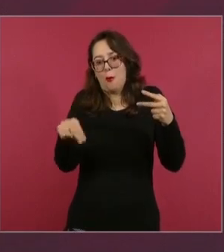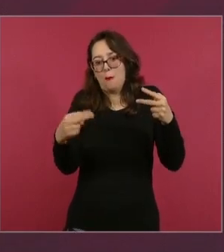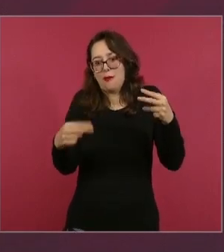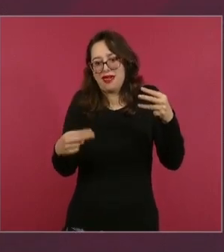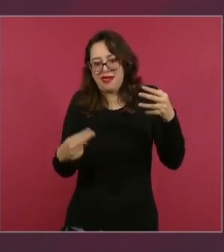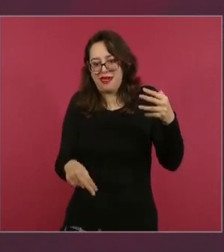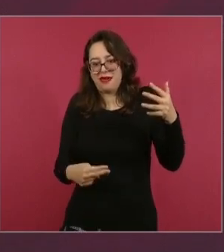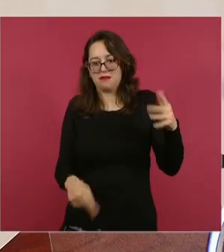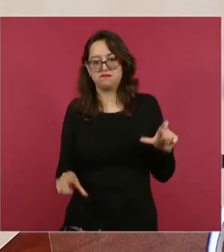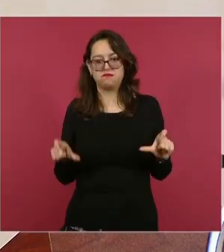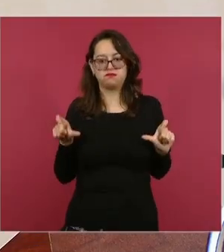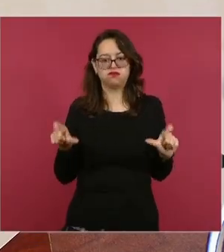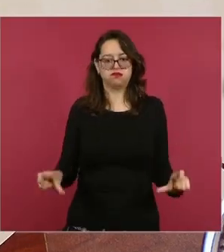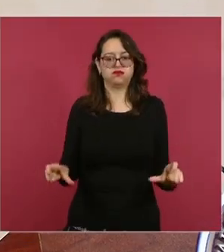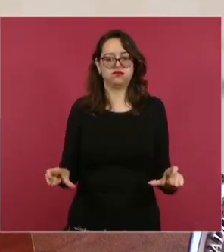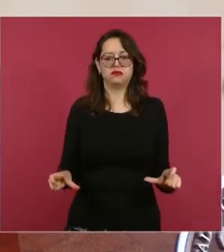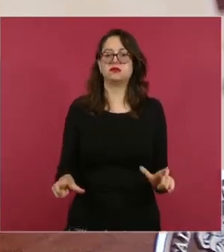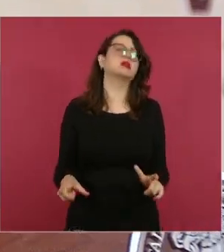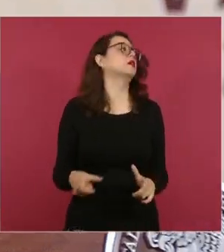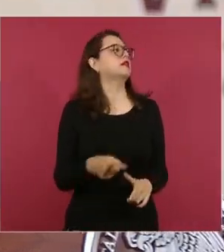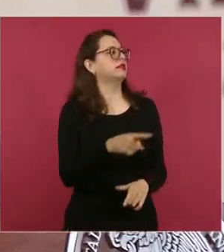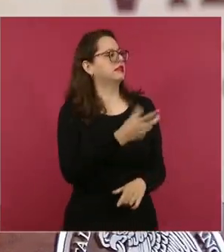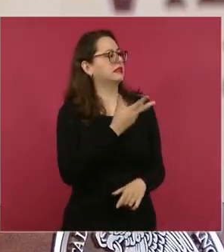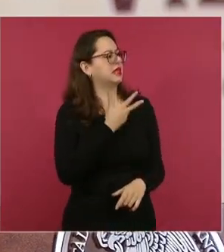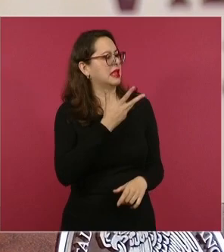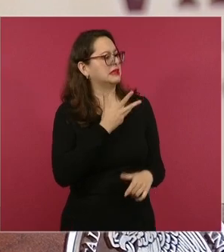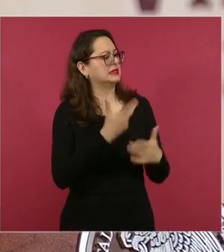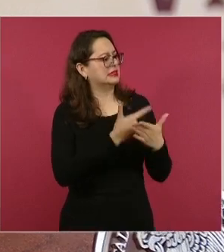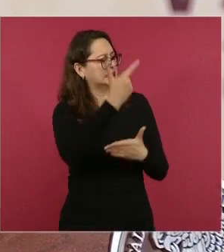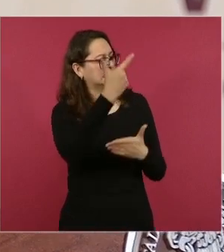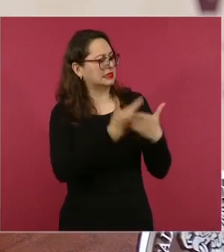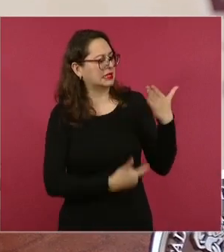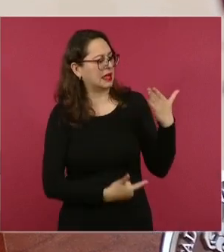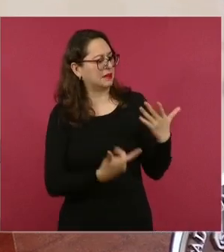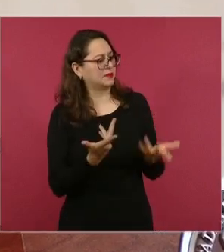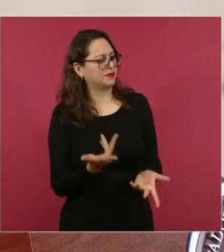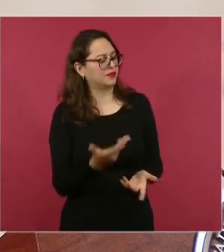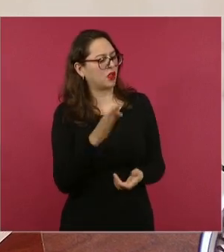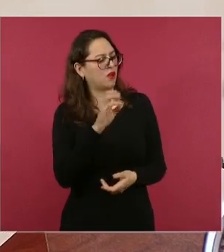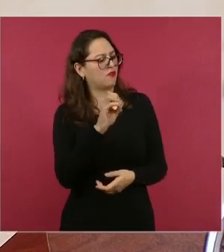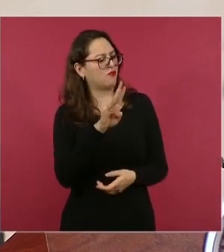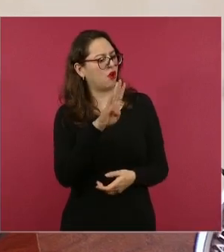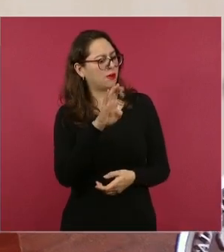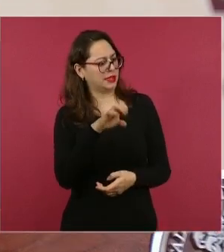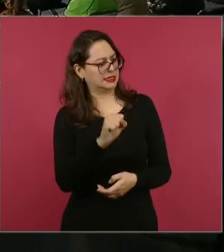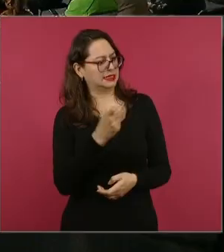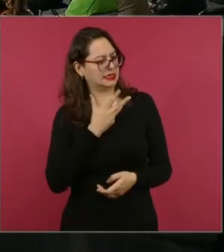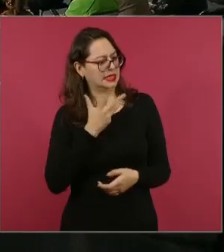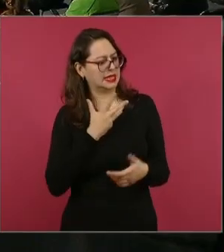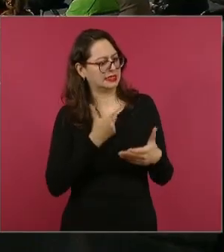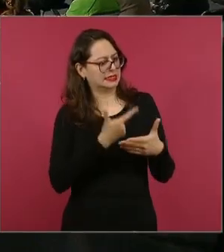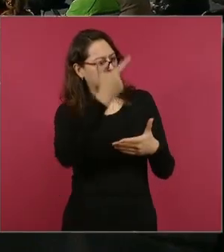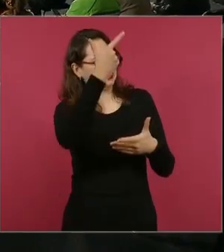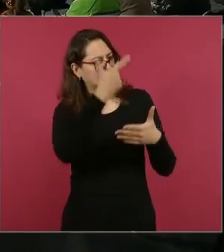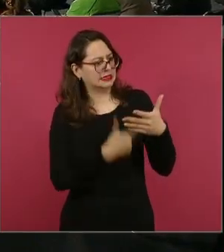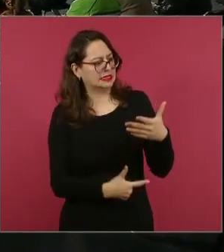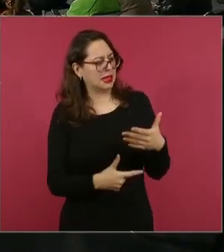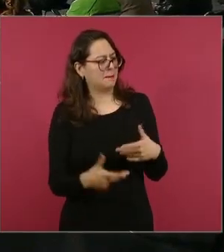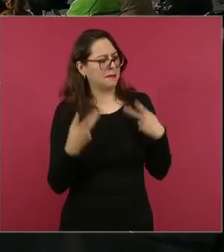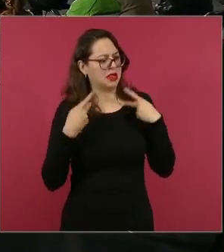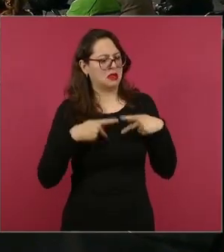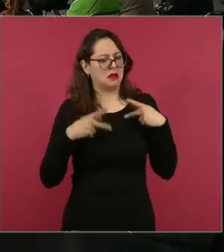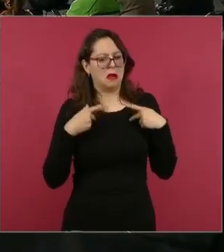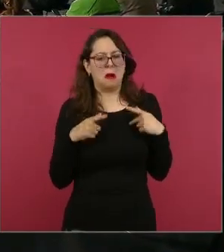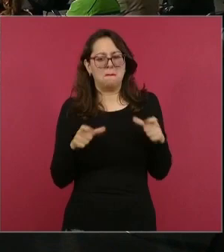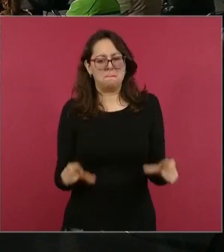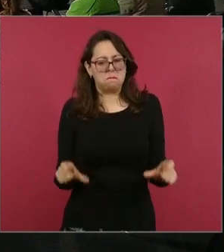sé por qué no pones la lista de los deformes de los más